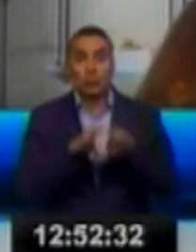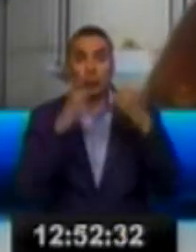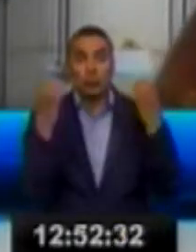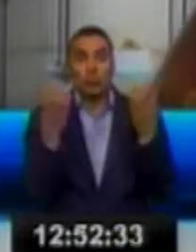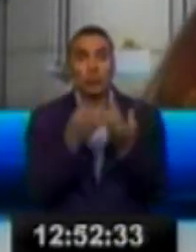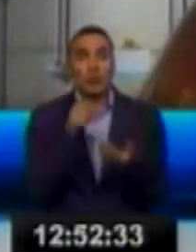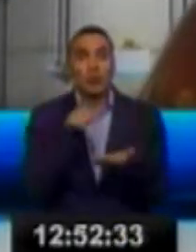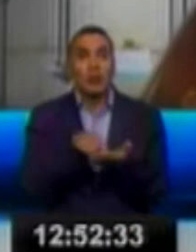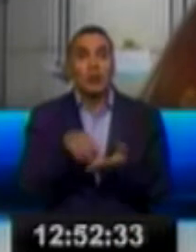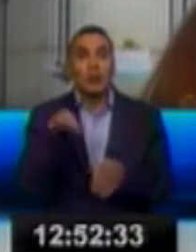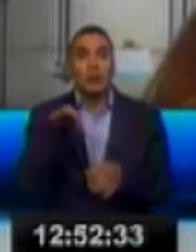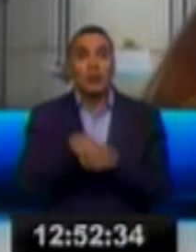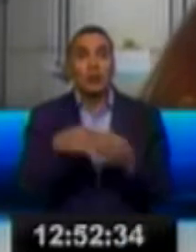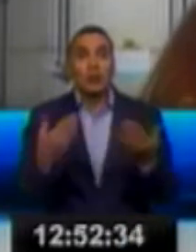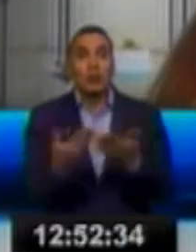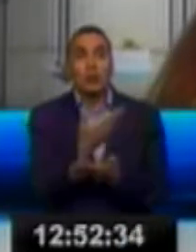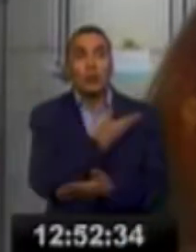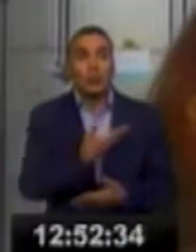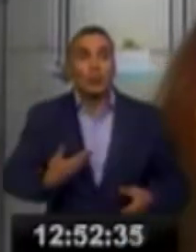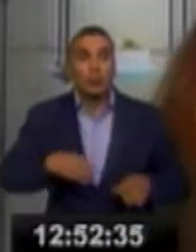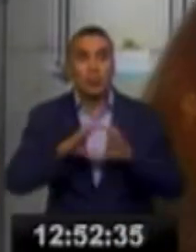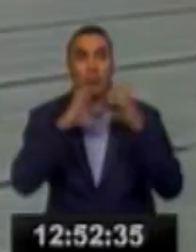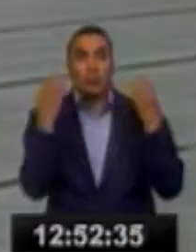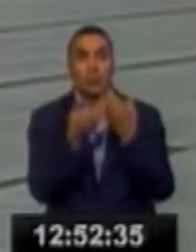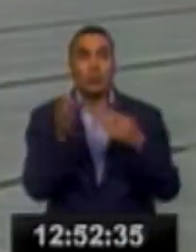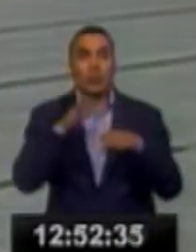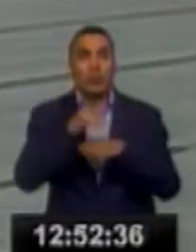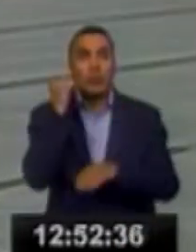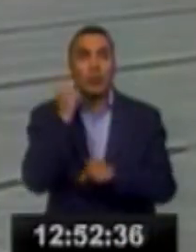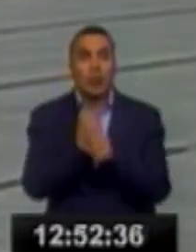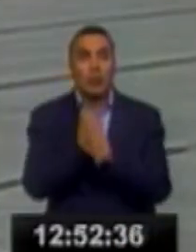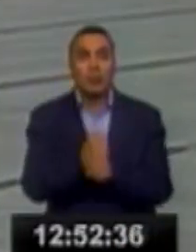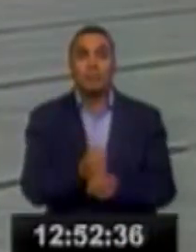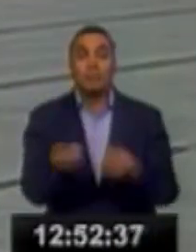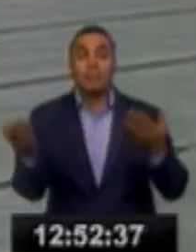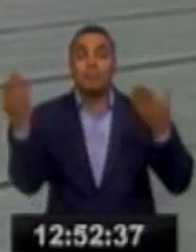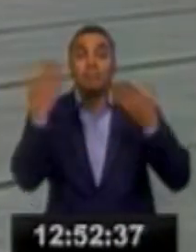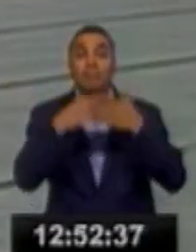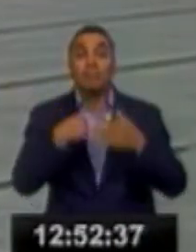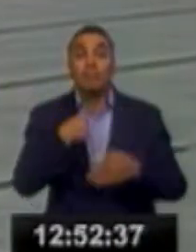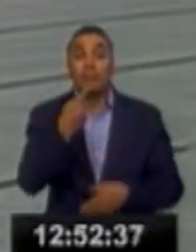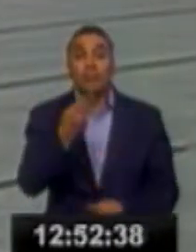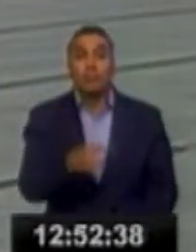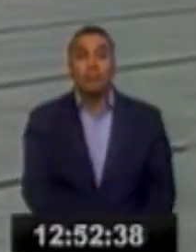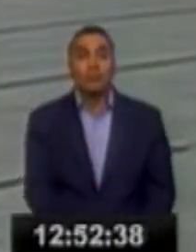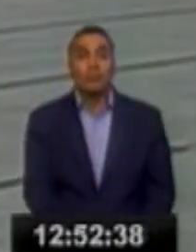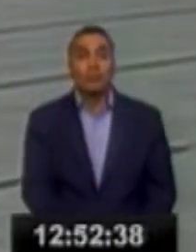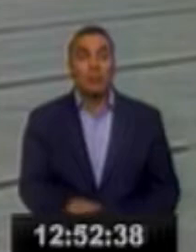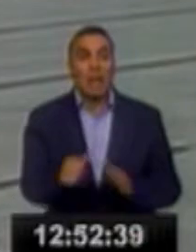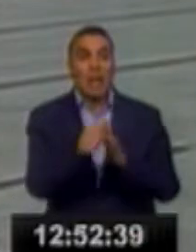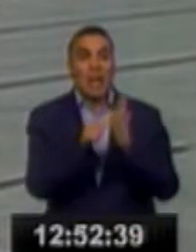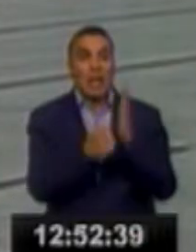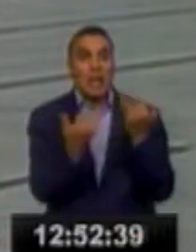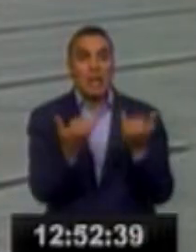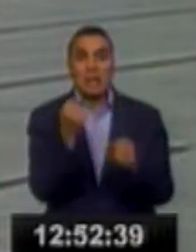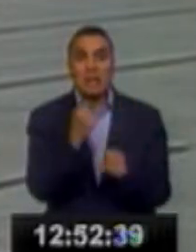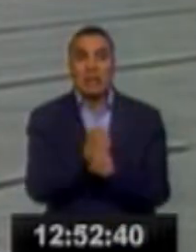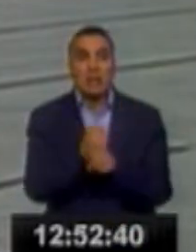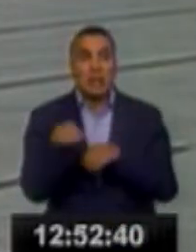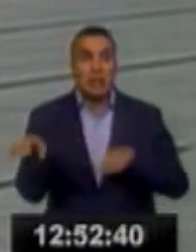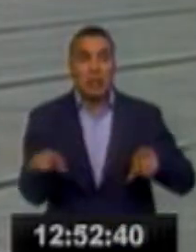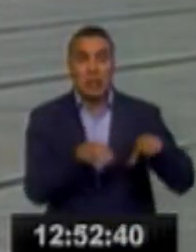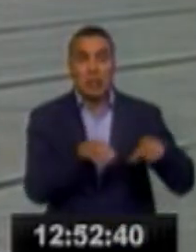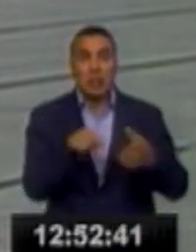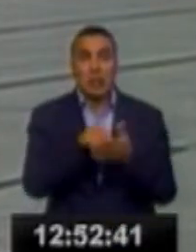y elegir al nuevo presidente de la Comisión de los Trabajadores. Y para finalizar, debo contarles, entre la agenda extensa que se ha cumplido de actividades hoy